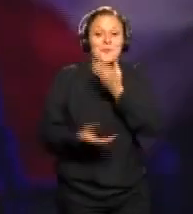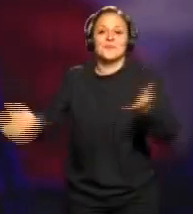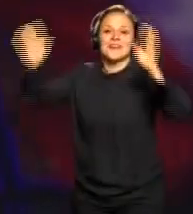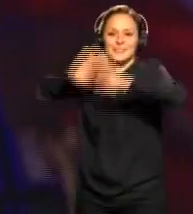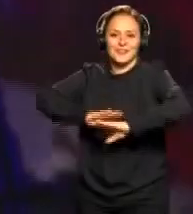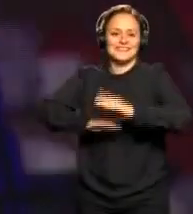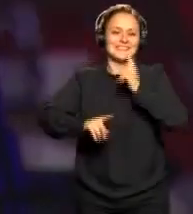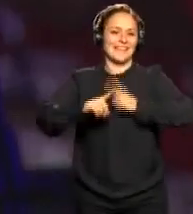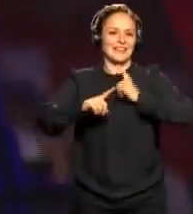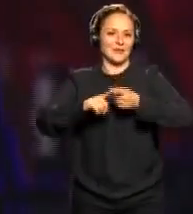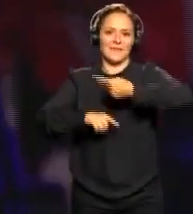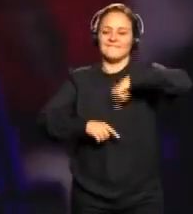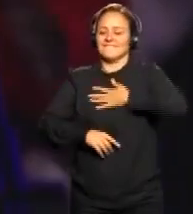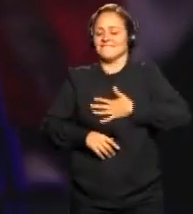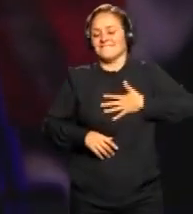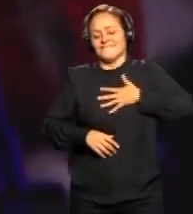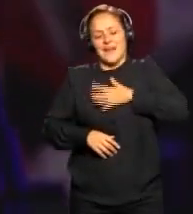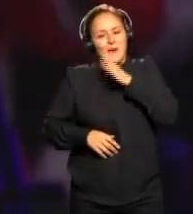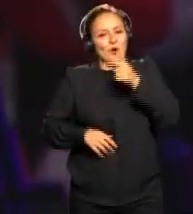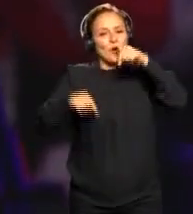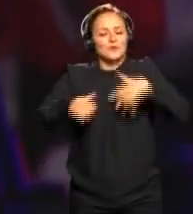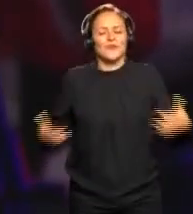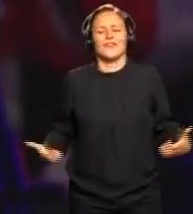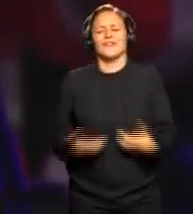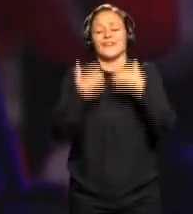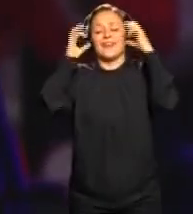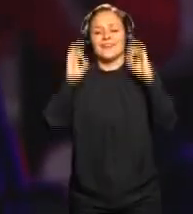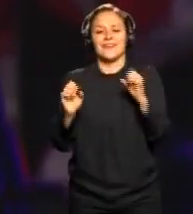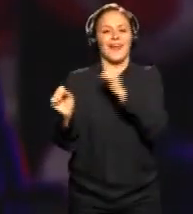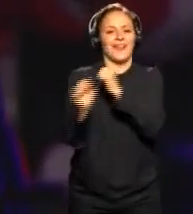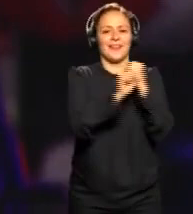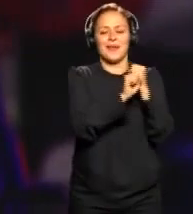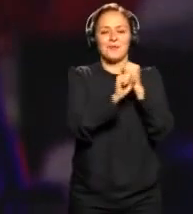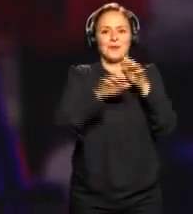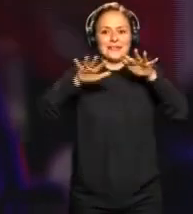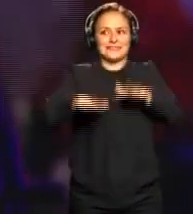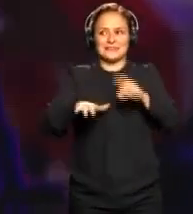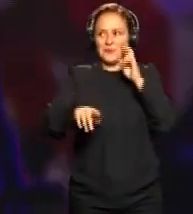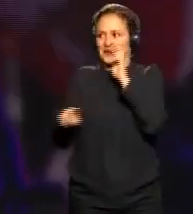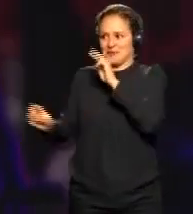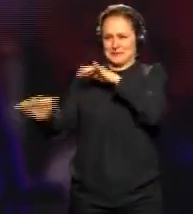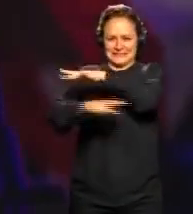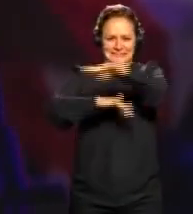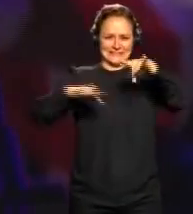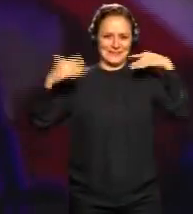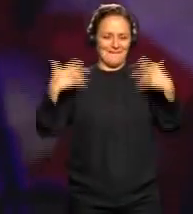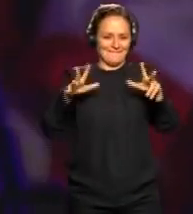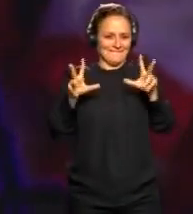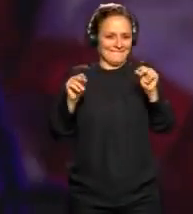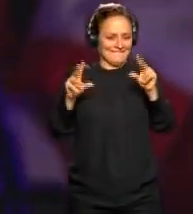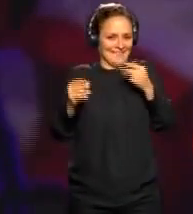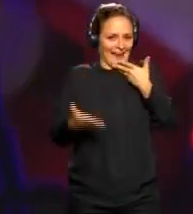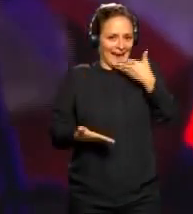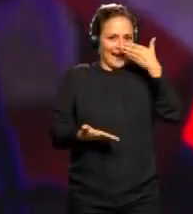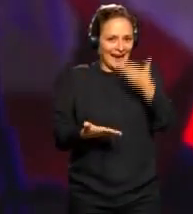Encantadísimo de estar en esta gran final de murga con este ambiente increíble, de verdad. Son